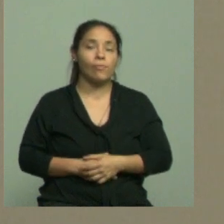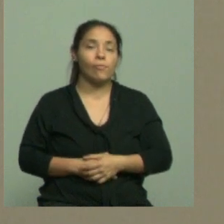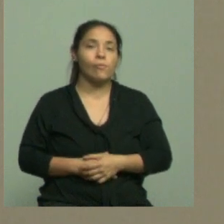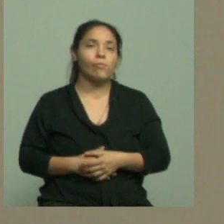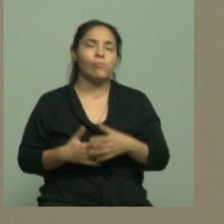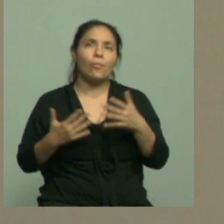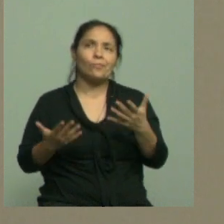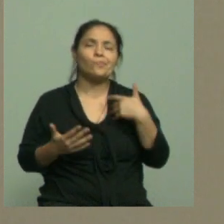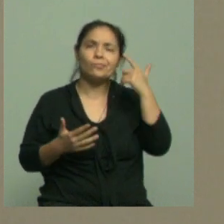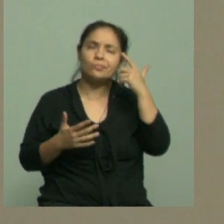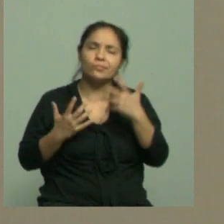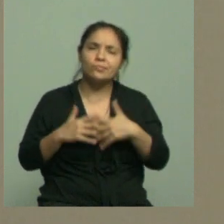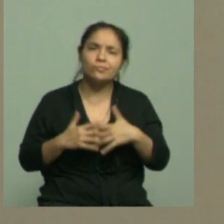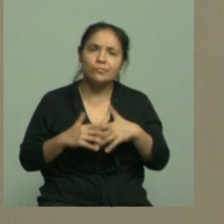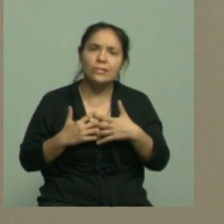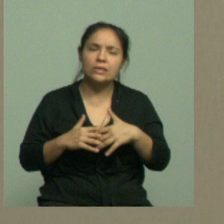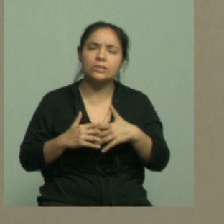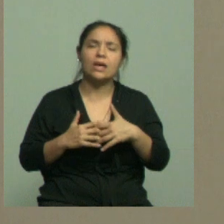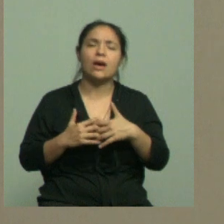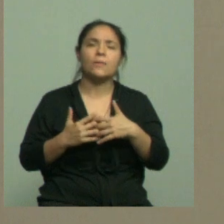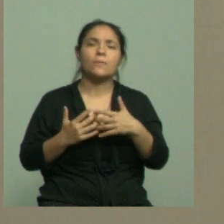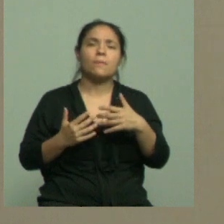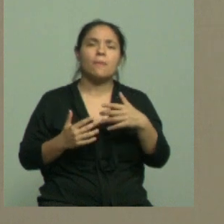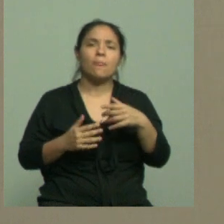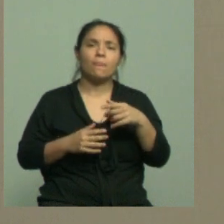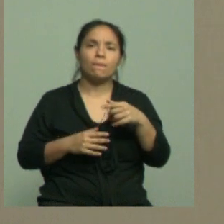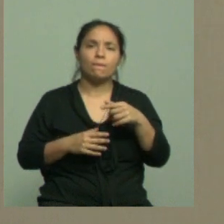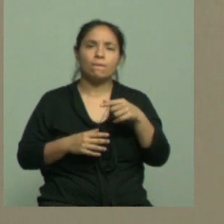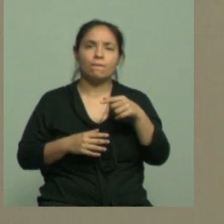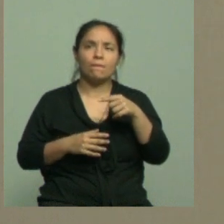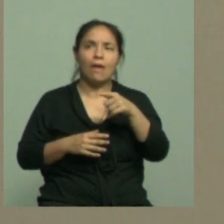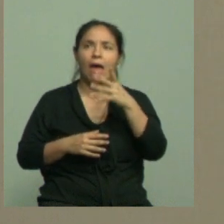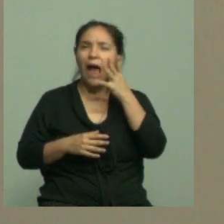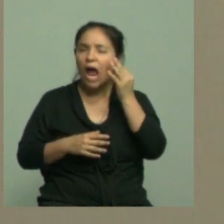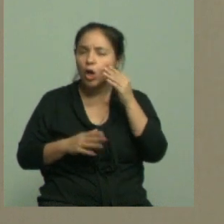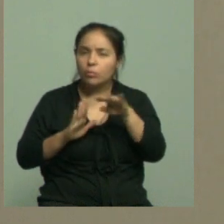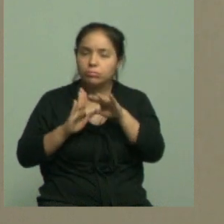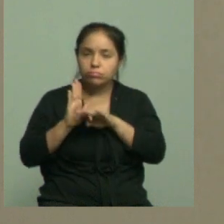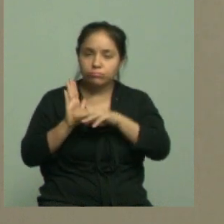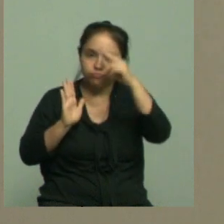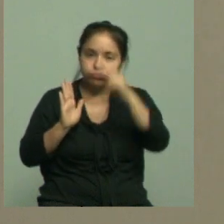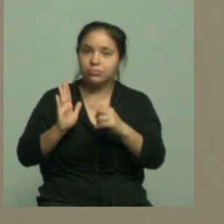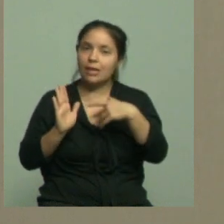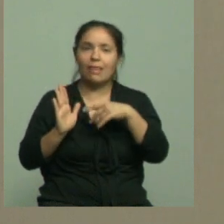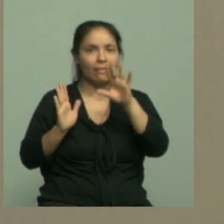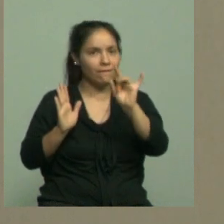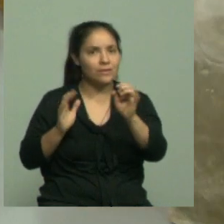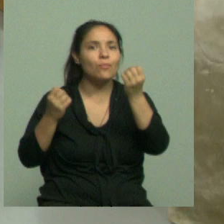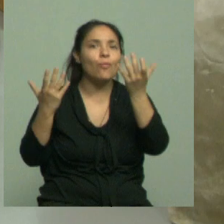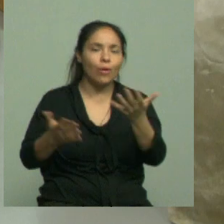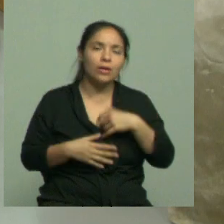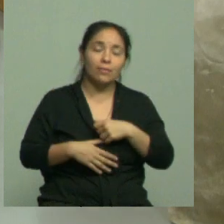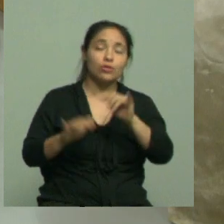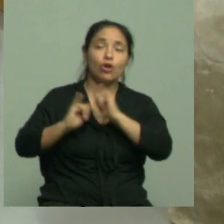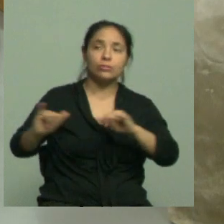es difícil pensar en que hay como algo que se está cumpliendo a rajatabla, y esto te lo digo porque uno ve las noticias y te dicen Israel sigue